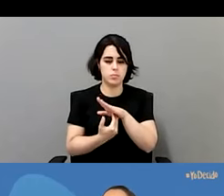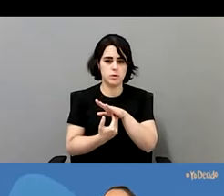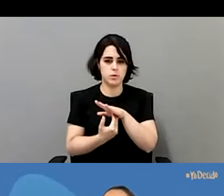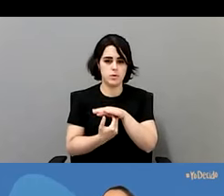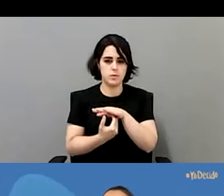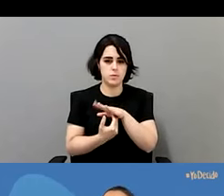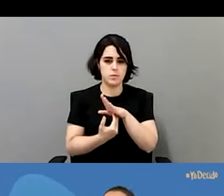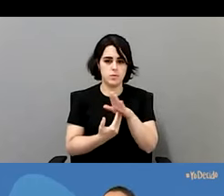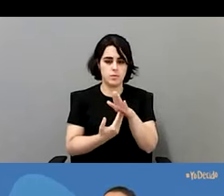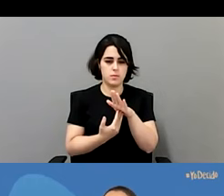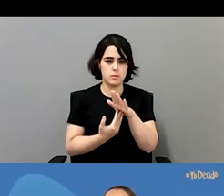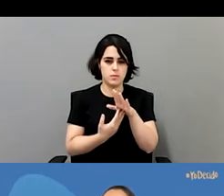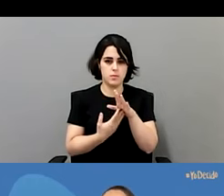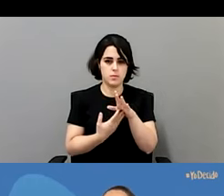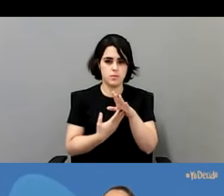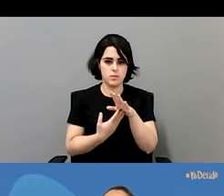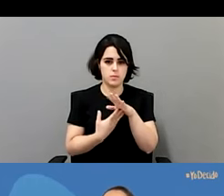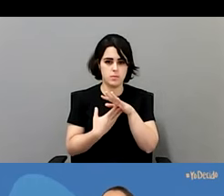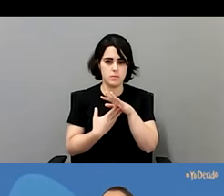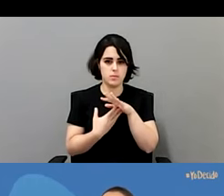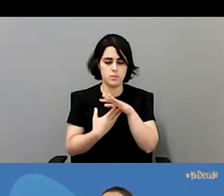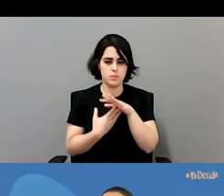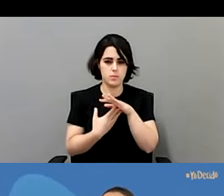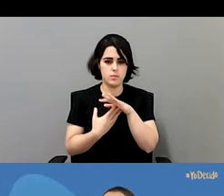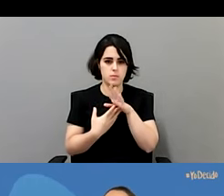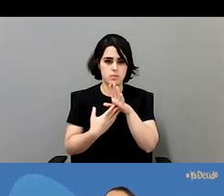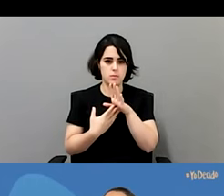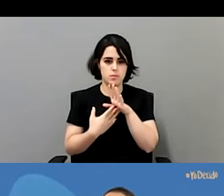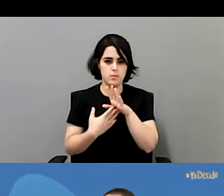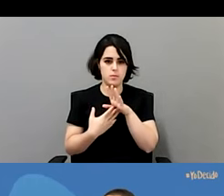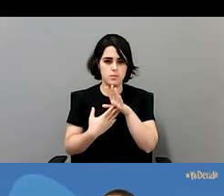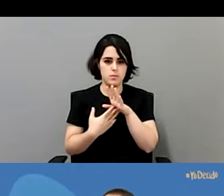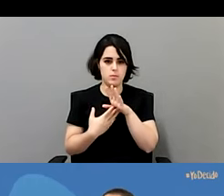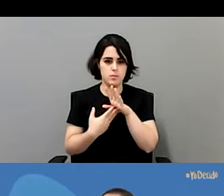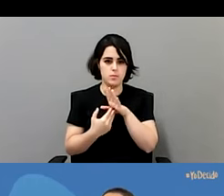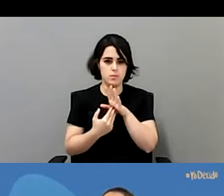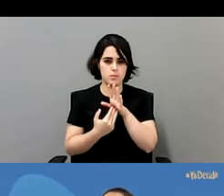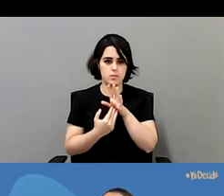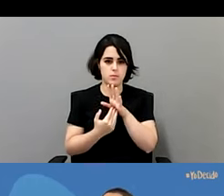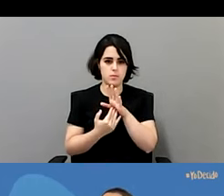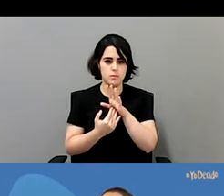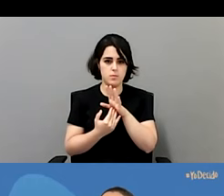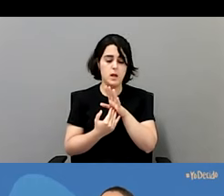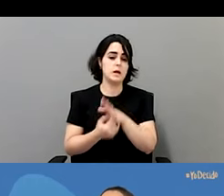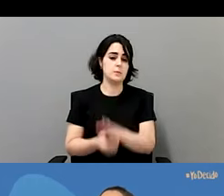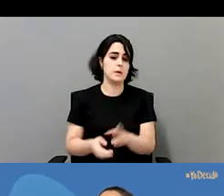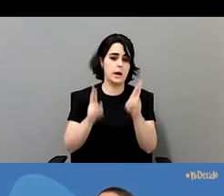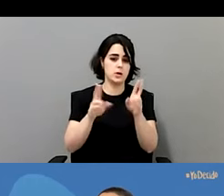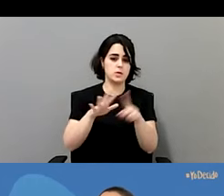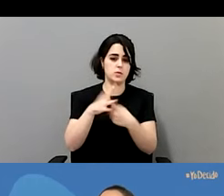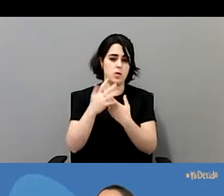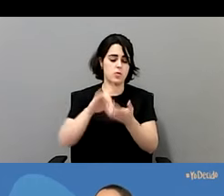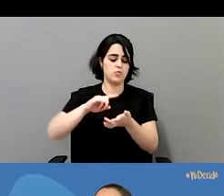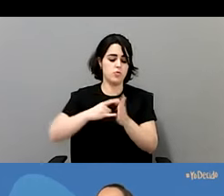espero que se resuelva lo antes posible y que